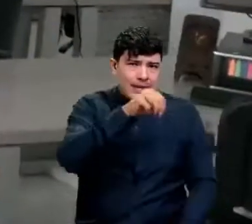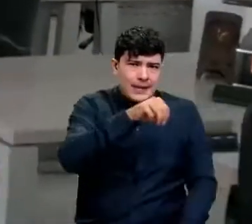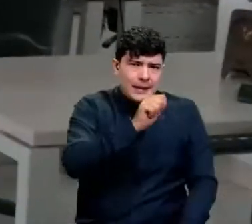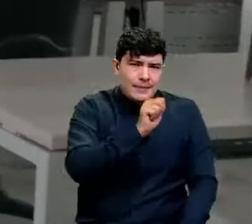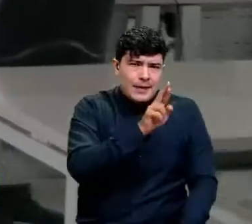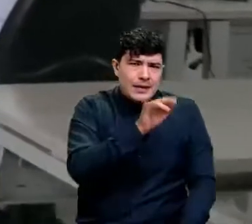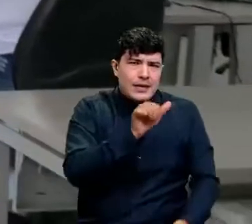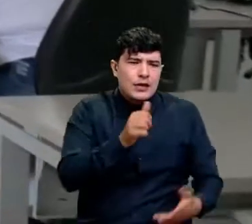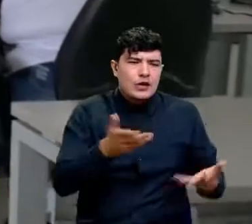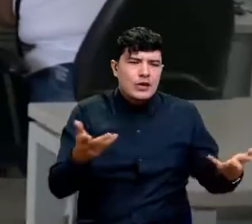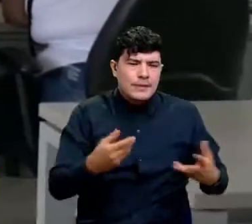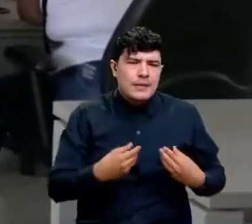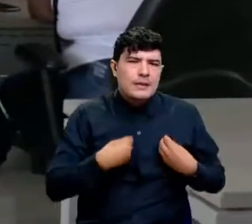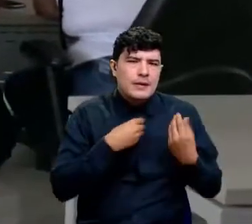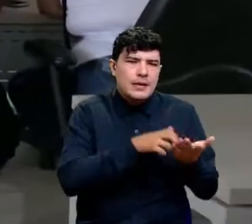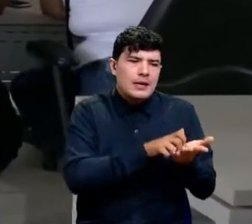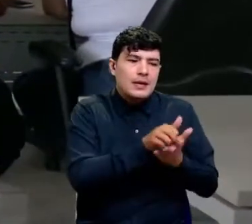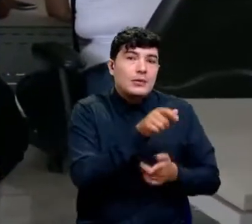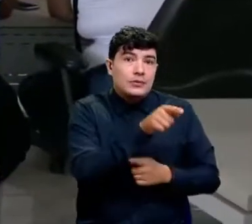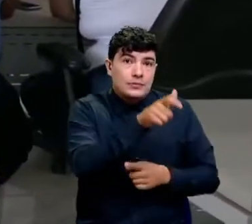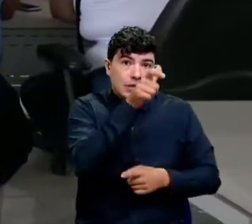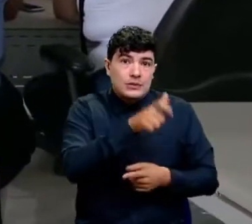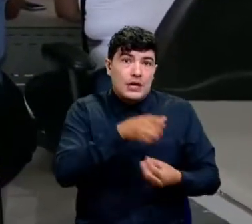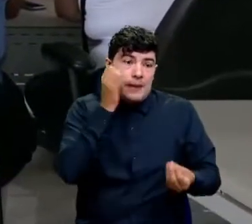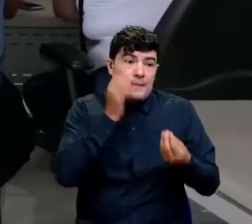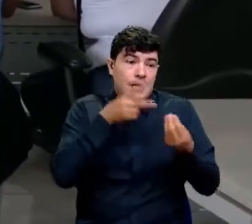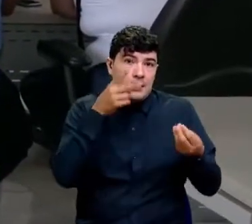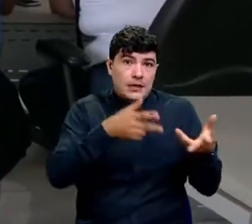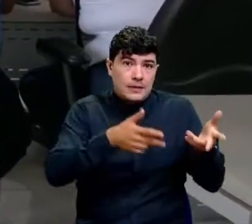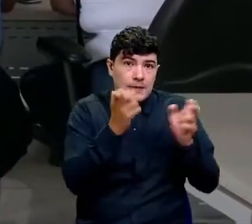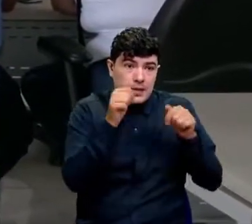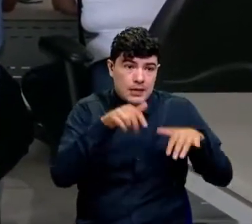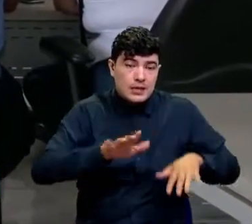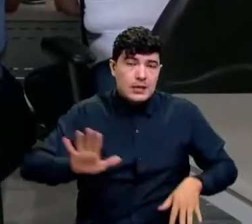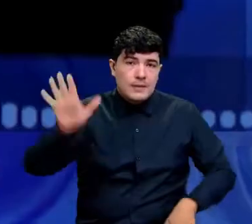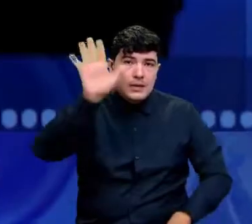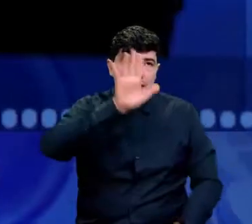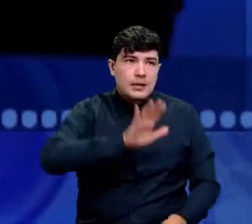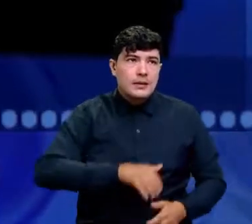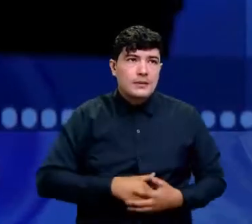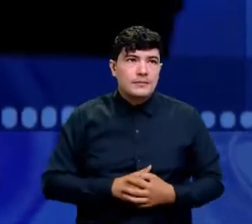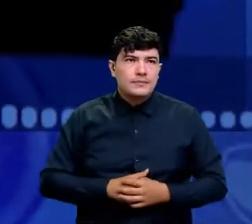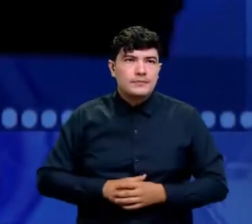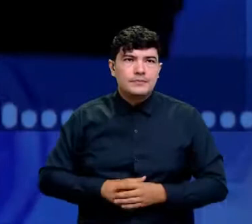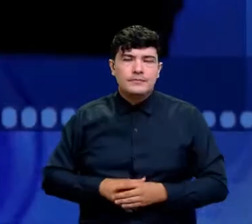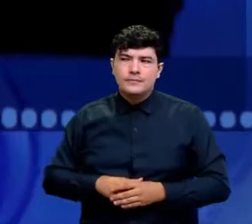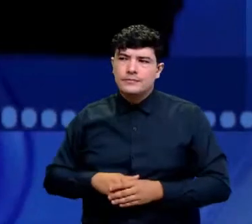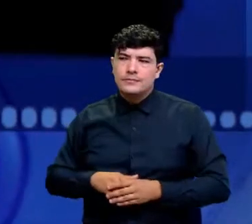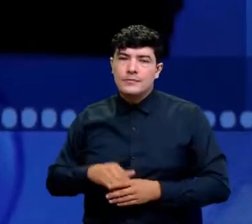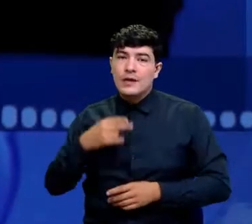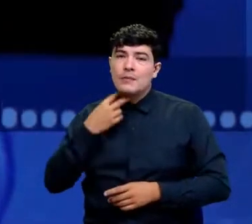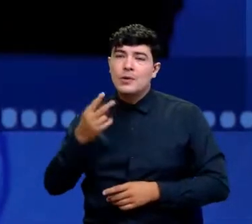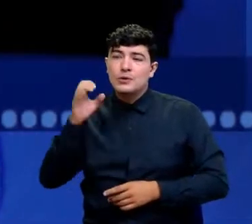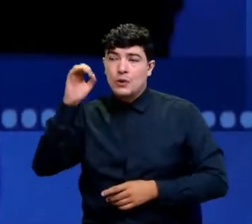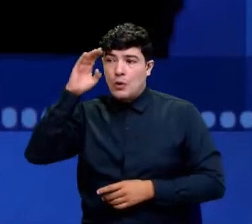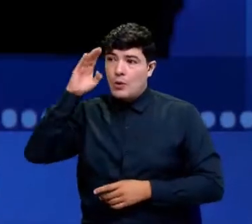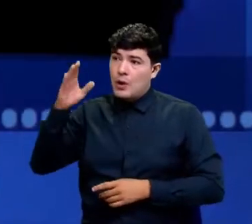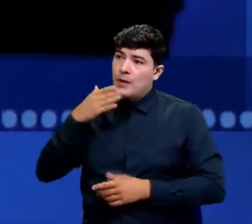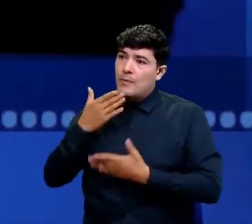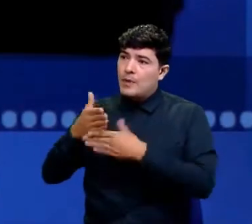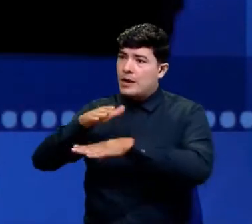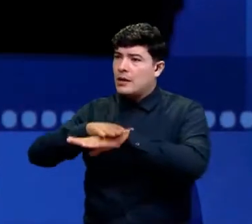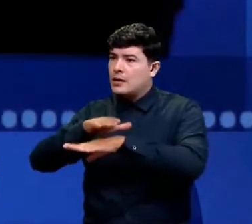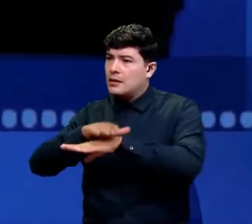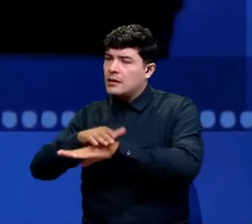fue víctima de extorsión en este departamento. Hola, madre, buenos días. Habla con el teniente de la